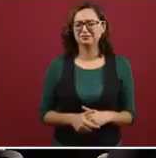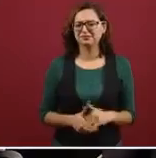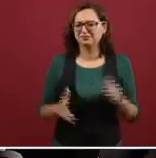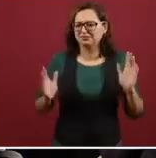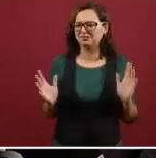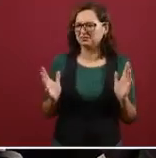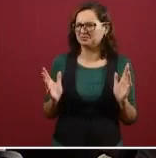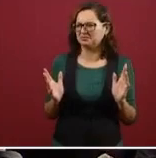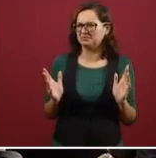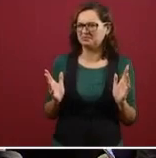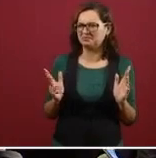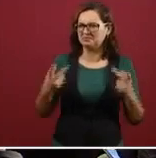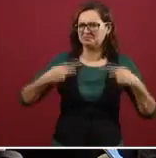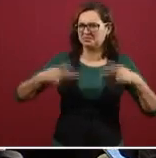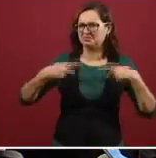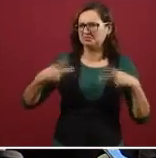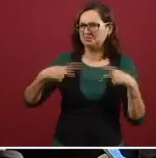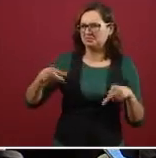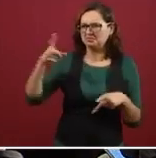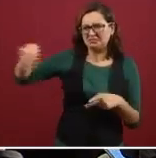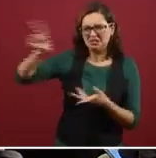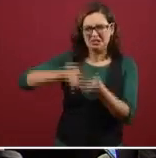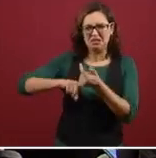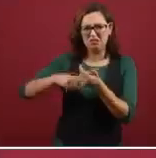manejan el mercado están informados